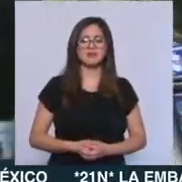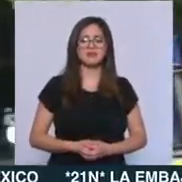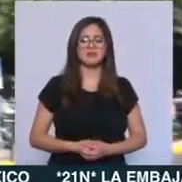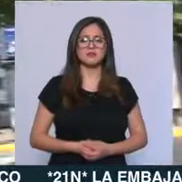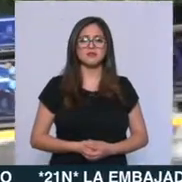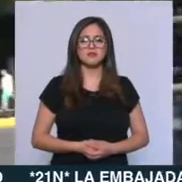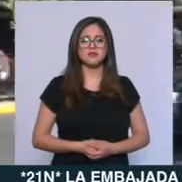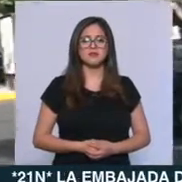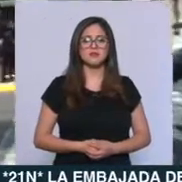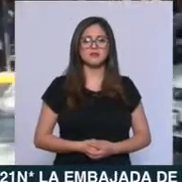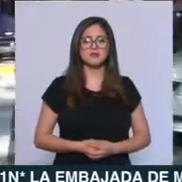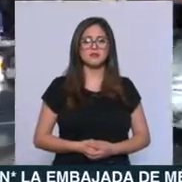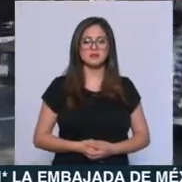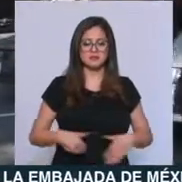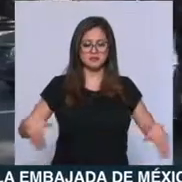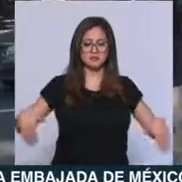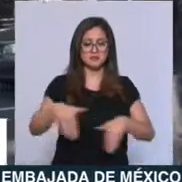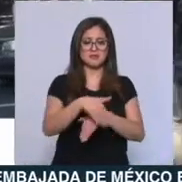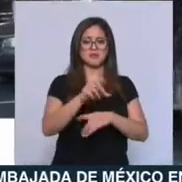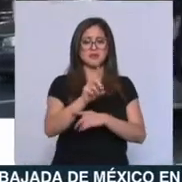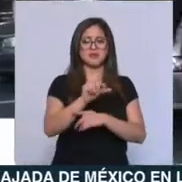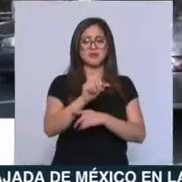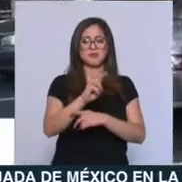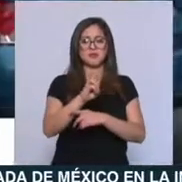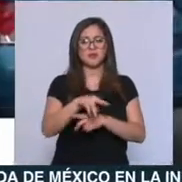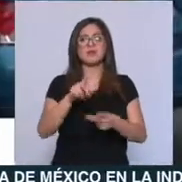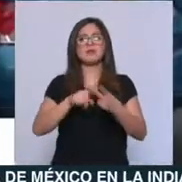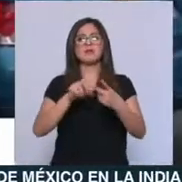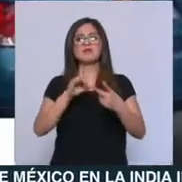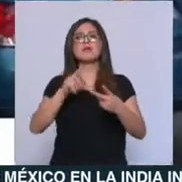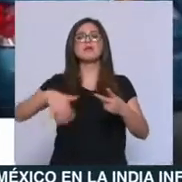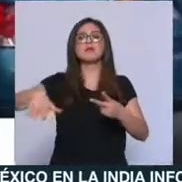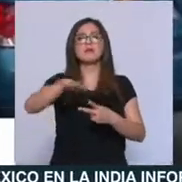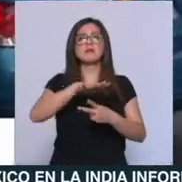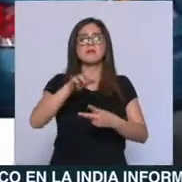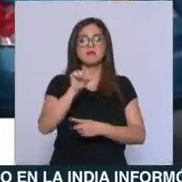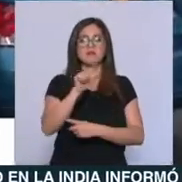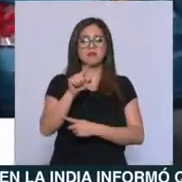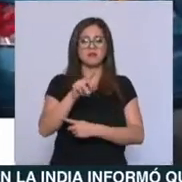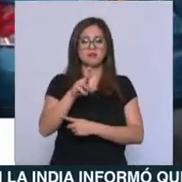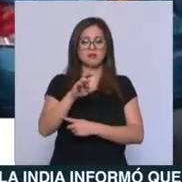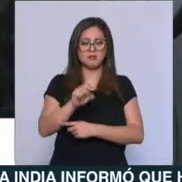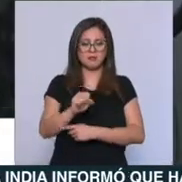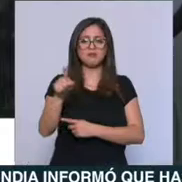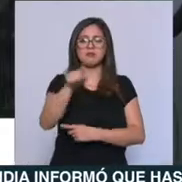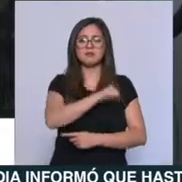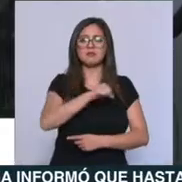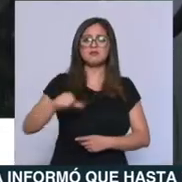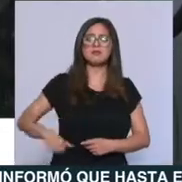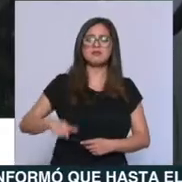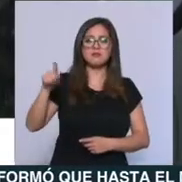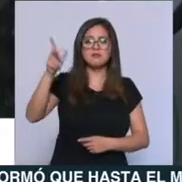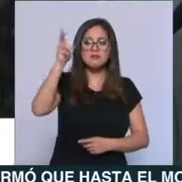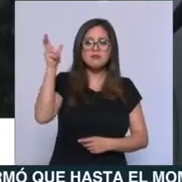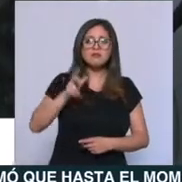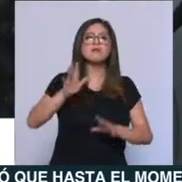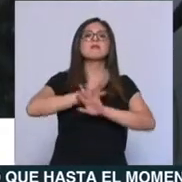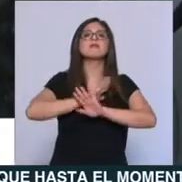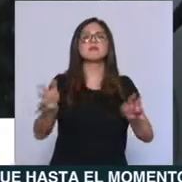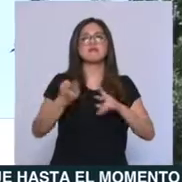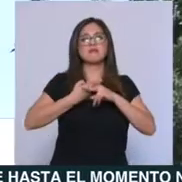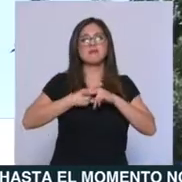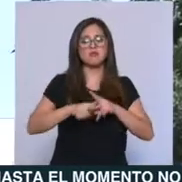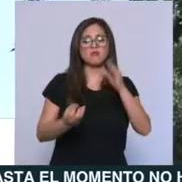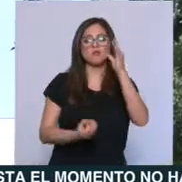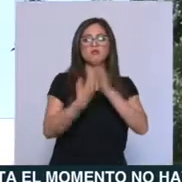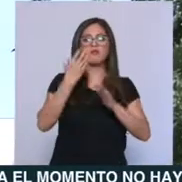En la intersección de Darwin con Thiers de la colonia Anzures, Alcaldía Miguel Hidalgo, entró oficialmente el nuevo esquema